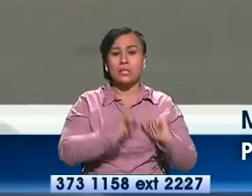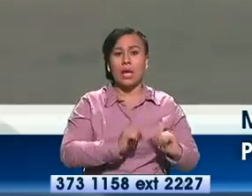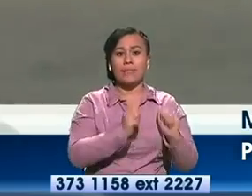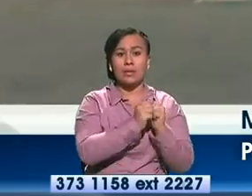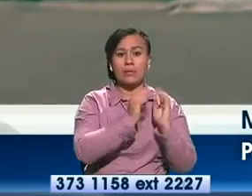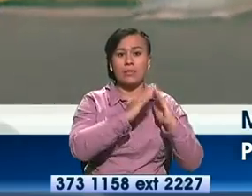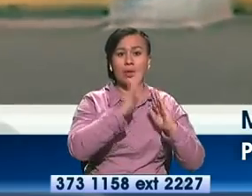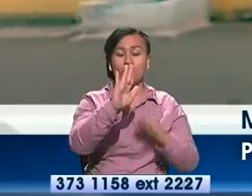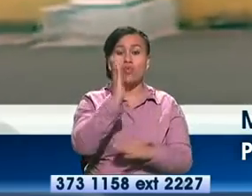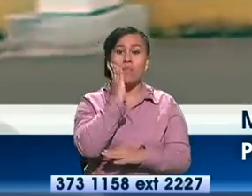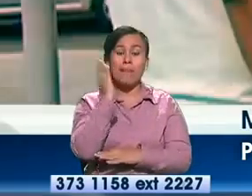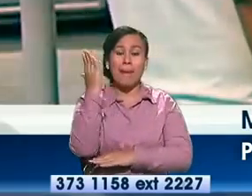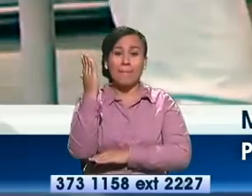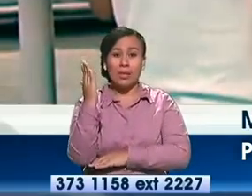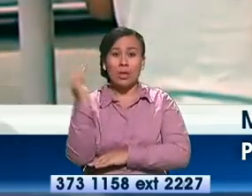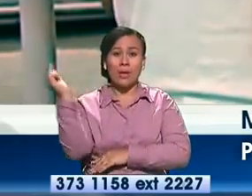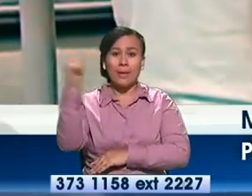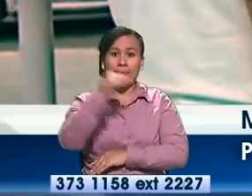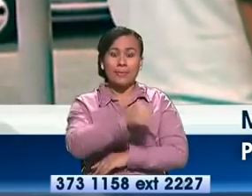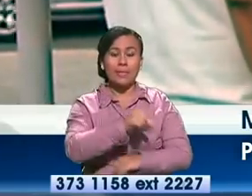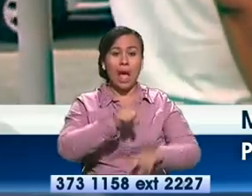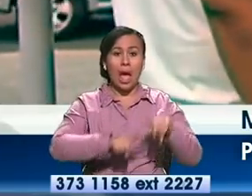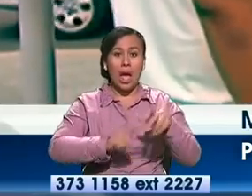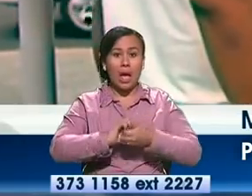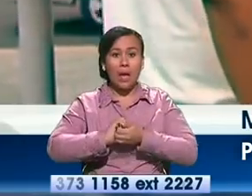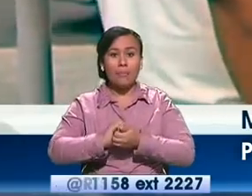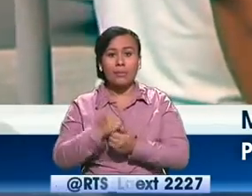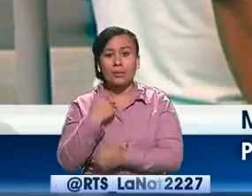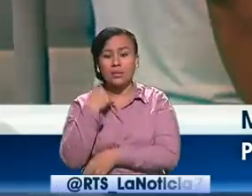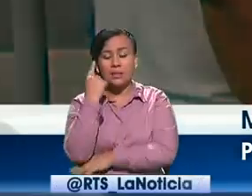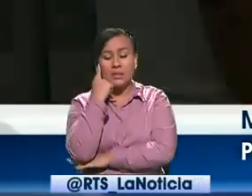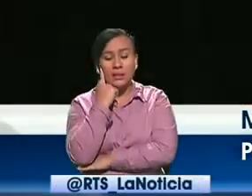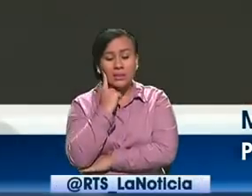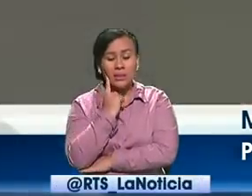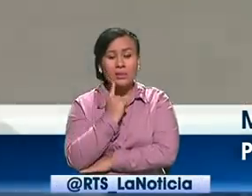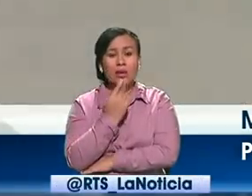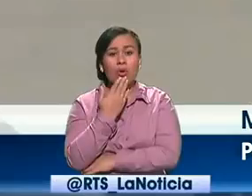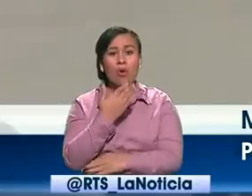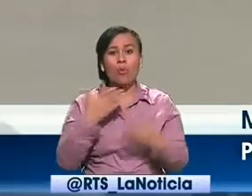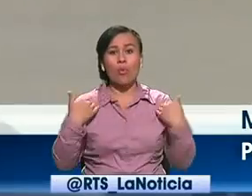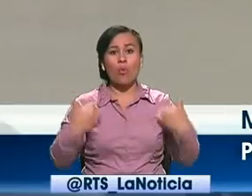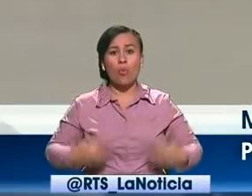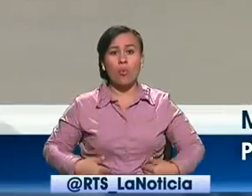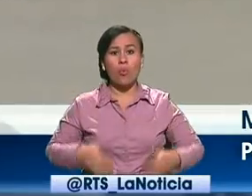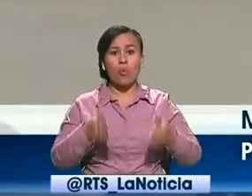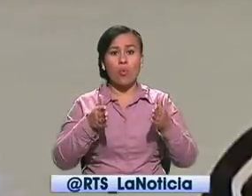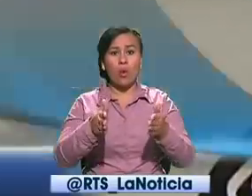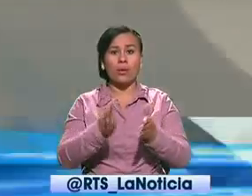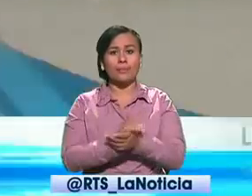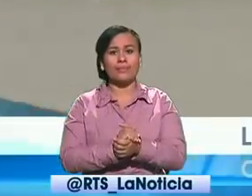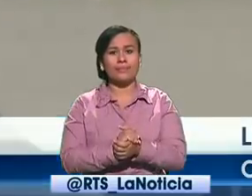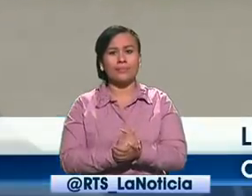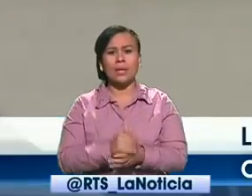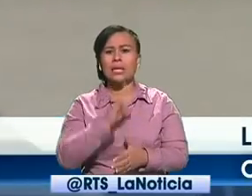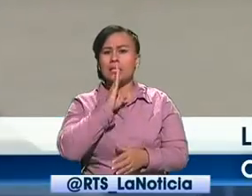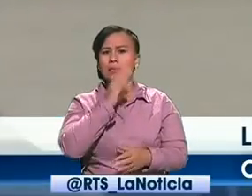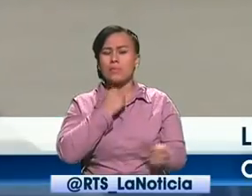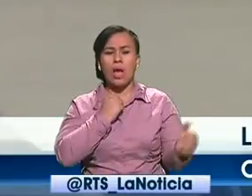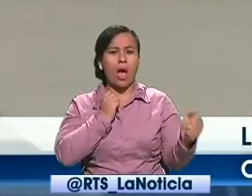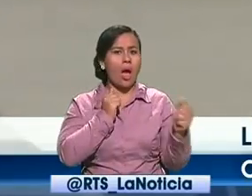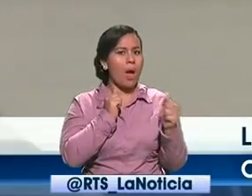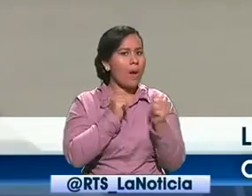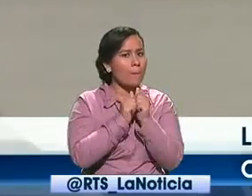mediodía, su madre y compañeros de trabajo gestionaban la salida de su cuerpo. Sí, han habido algunos otros casos en los que siempre la compañía